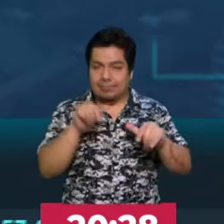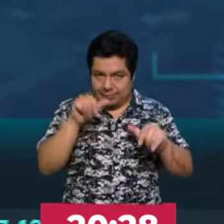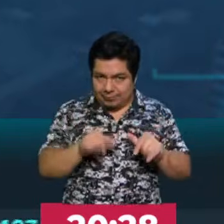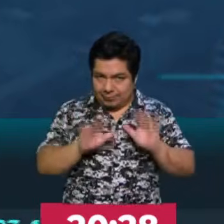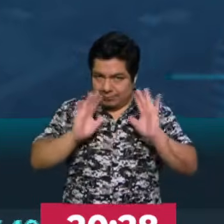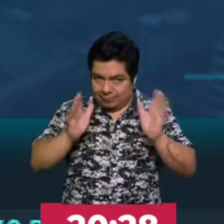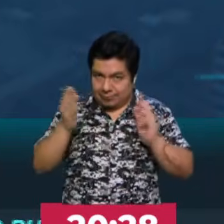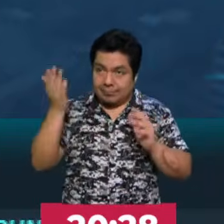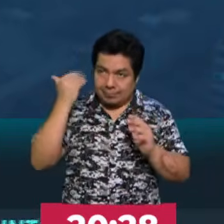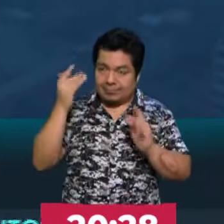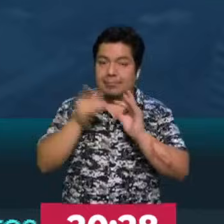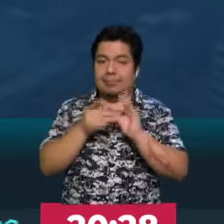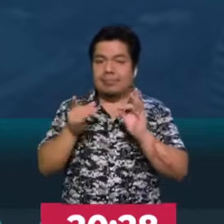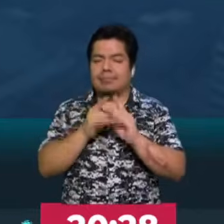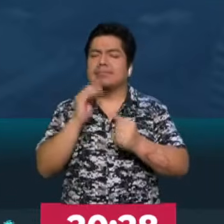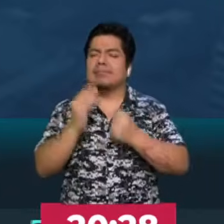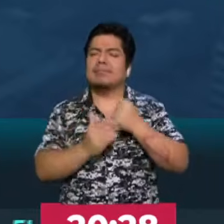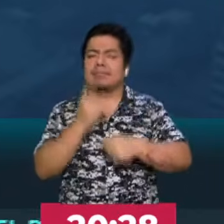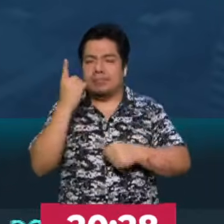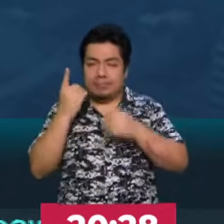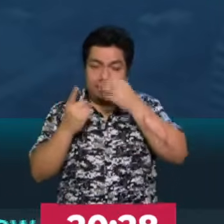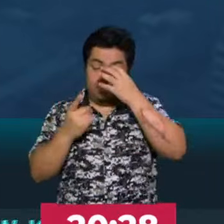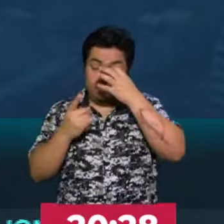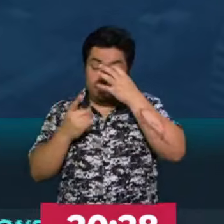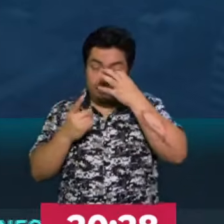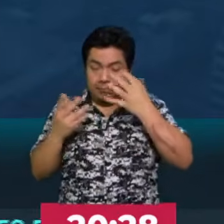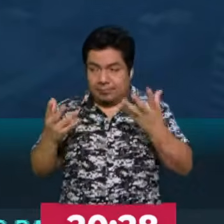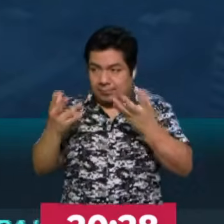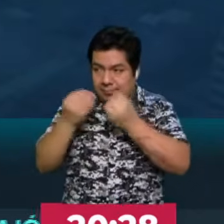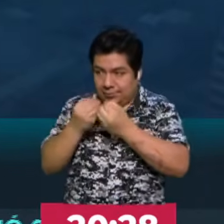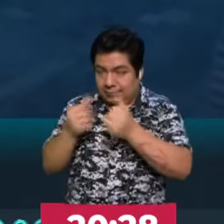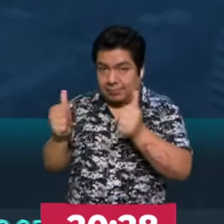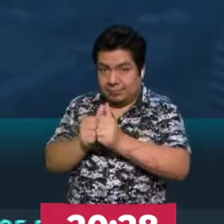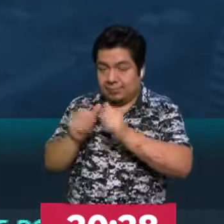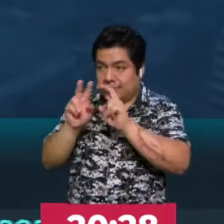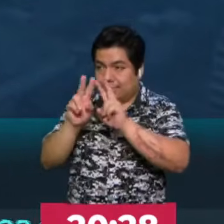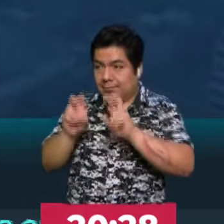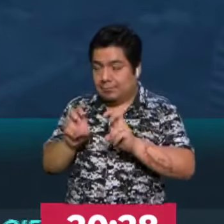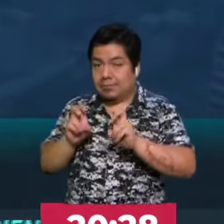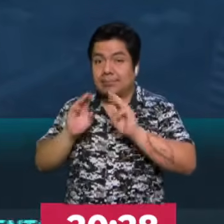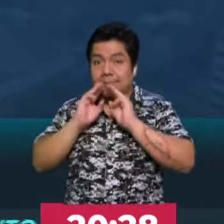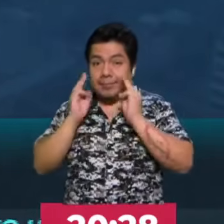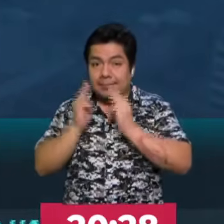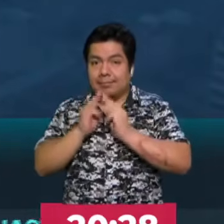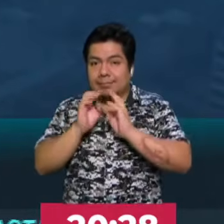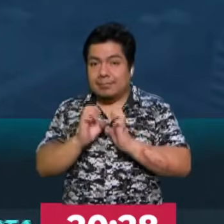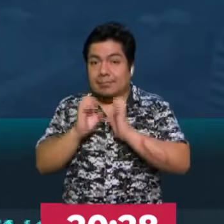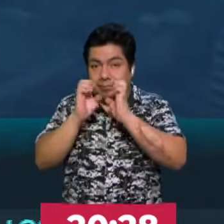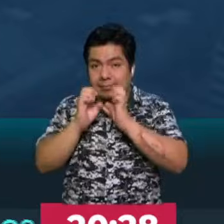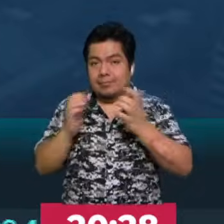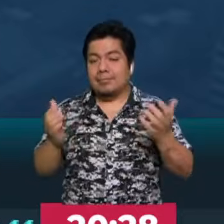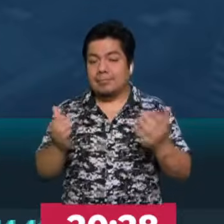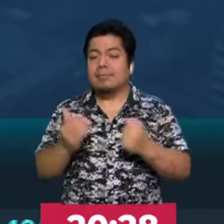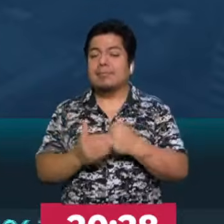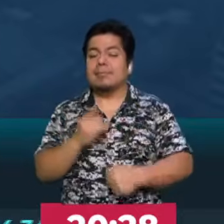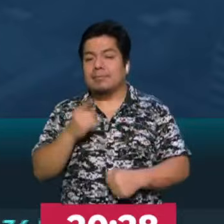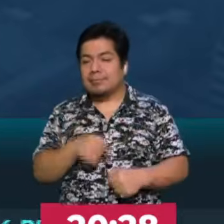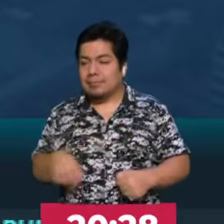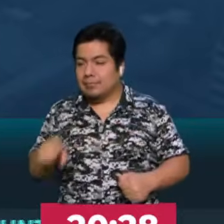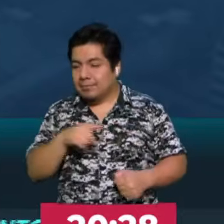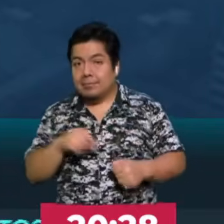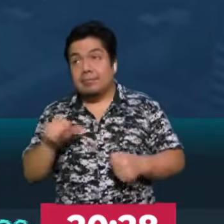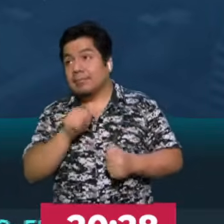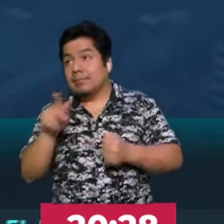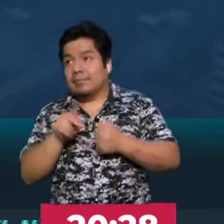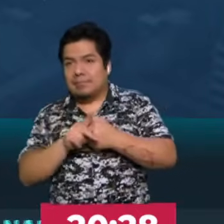abordado desde antes, porque va junto con pegado con el tema del cartel inmobiliario. Porque lo que tenemos es que la